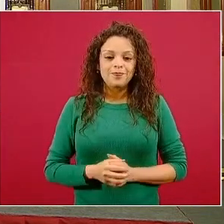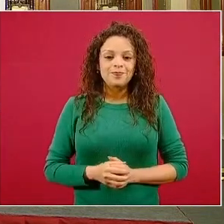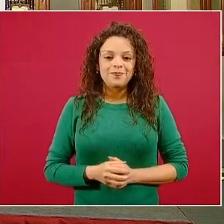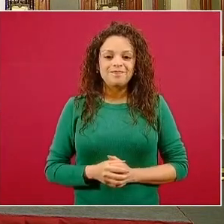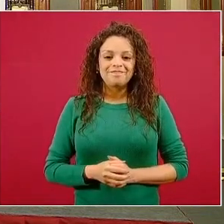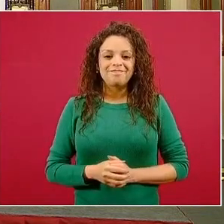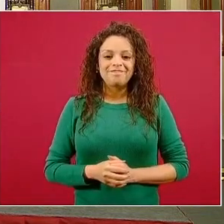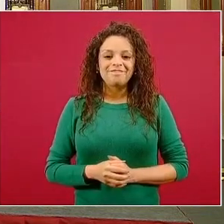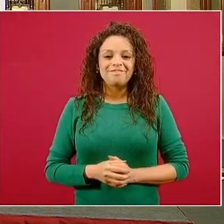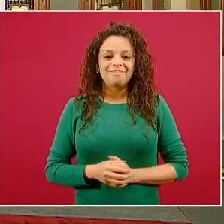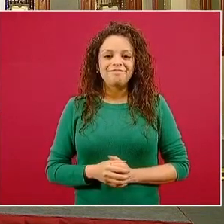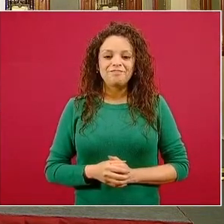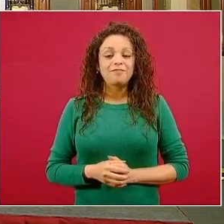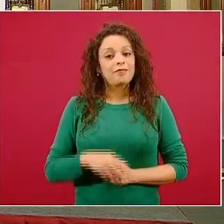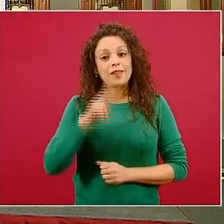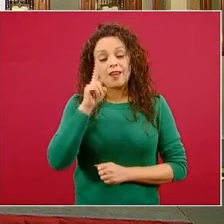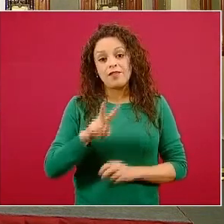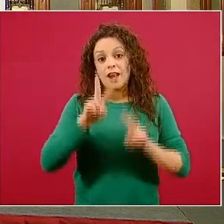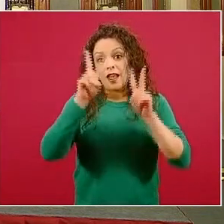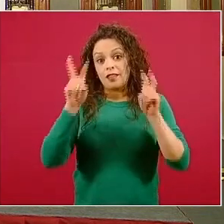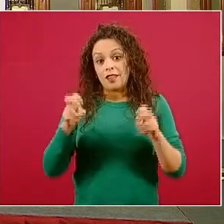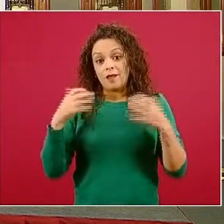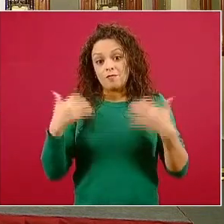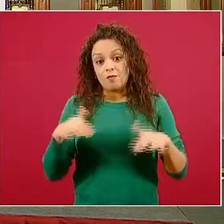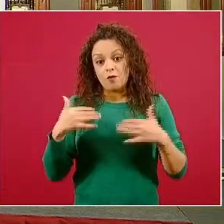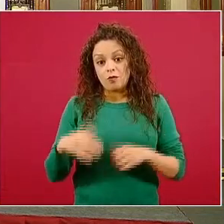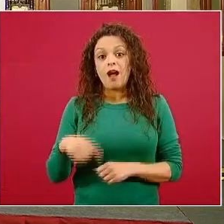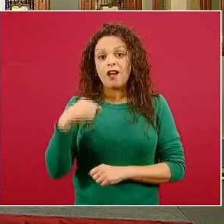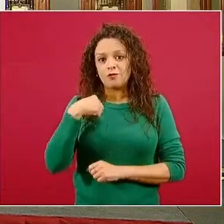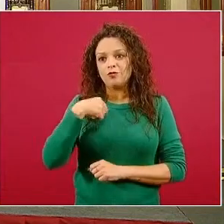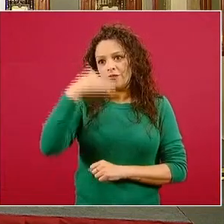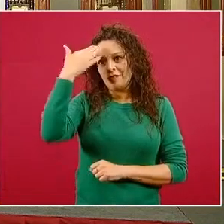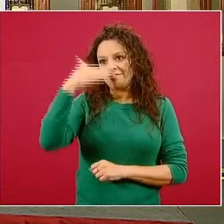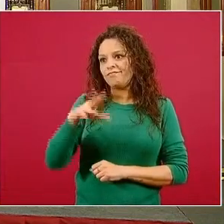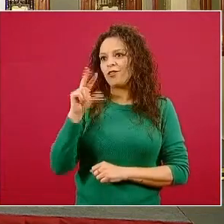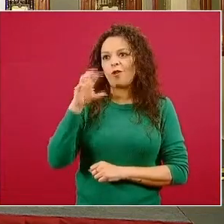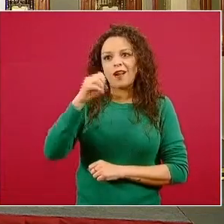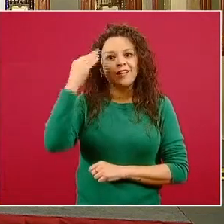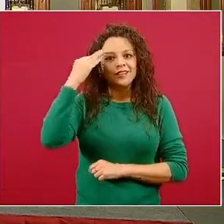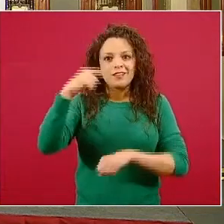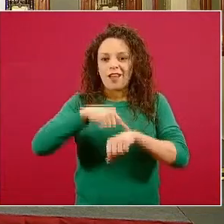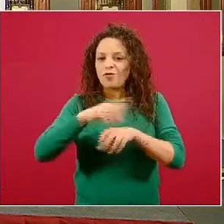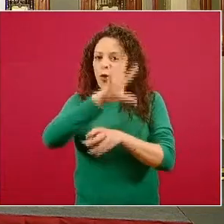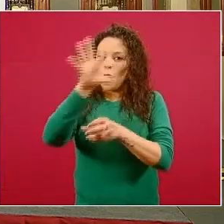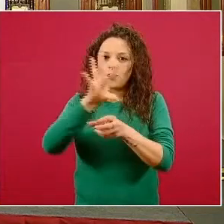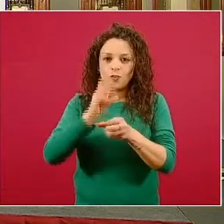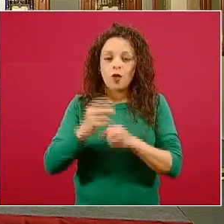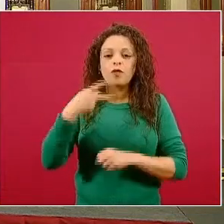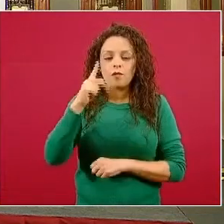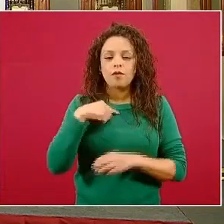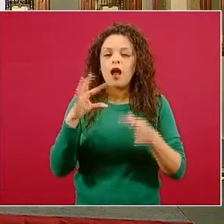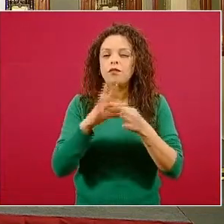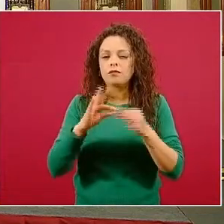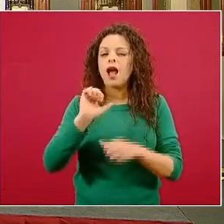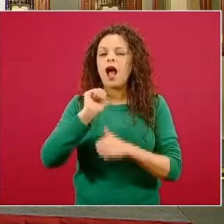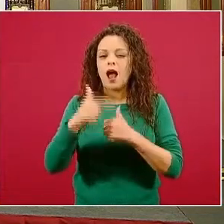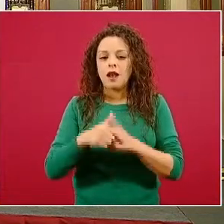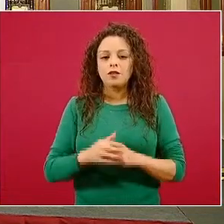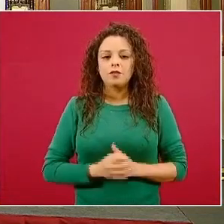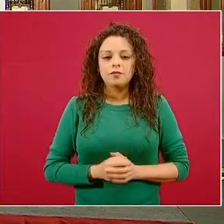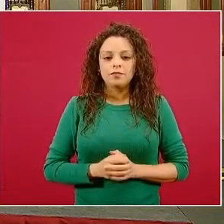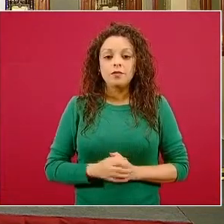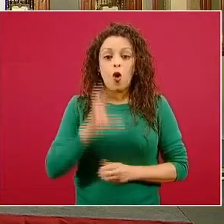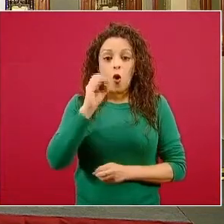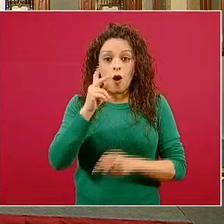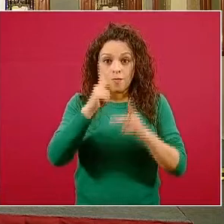Correcto. Es que es un tema amplio y calculé que no nos iba a dar tiempo de abordarlo todo, pero comento algunos elementos. Bueno, lo dejamos pendiente